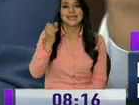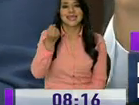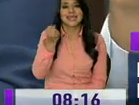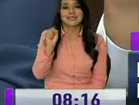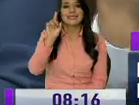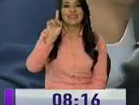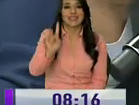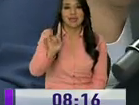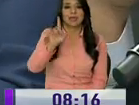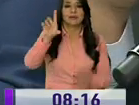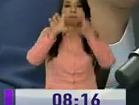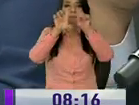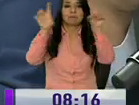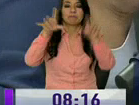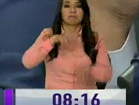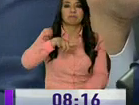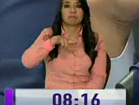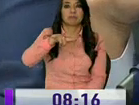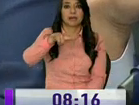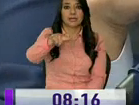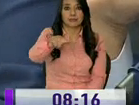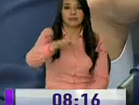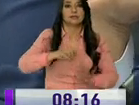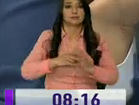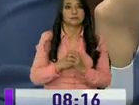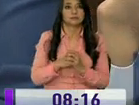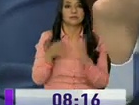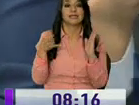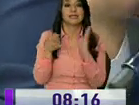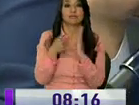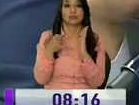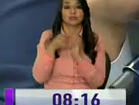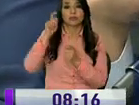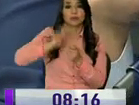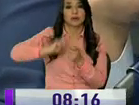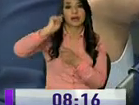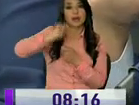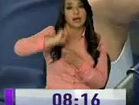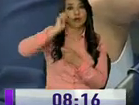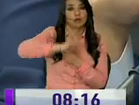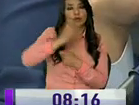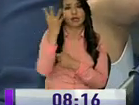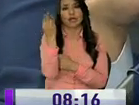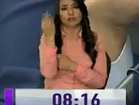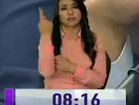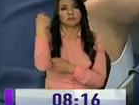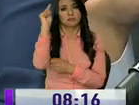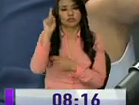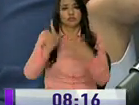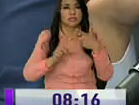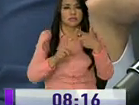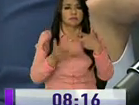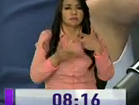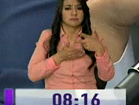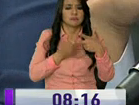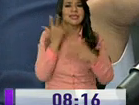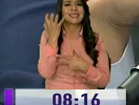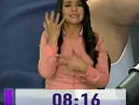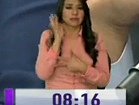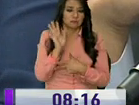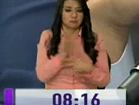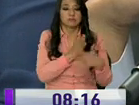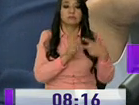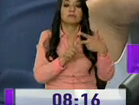las aerolíneas de cielos abiertos, el impuesto único al banano 14 millones, el anterior 15 millones,